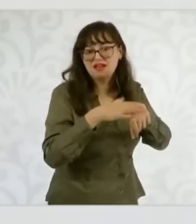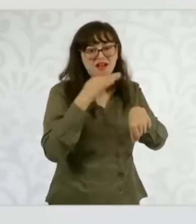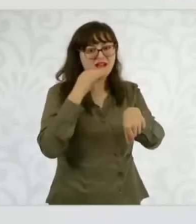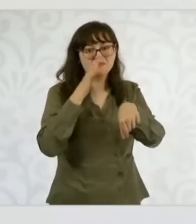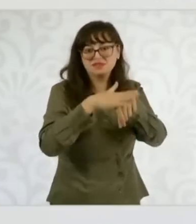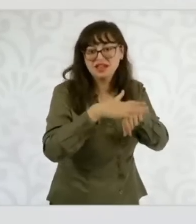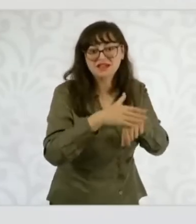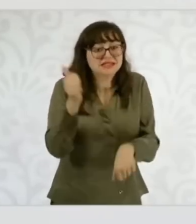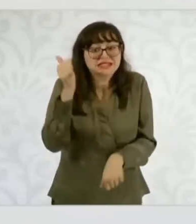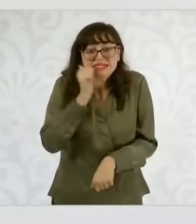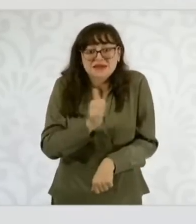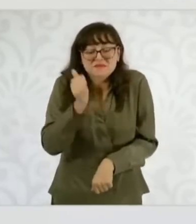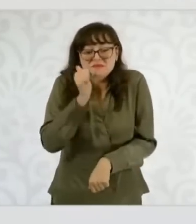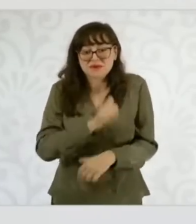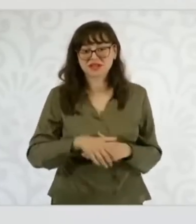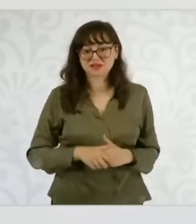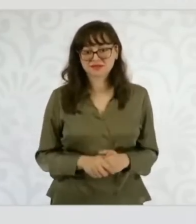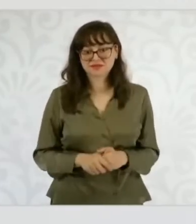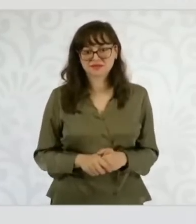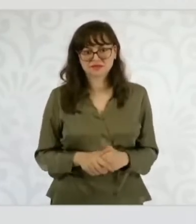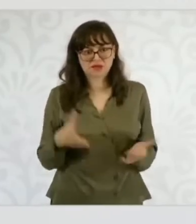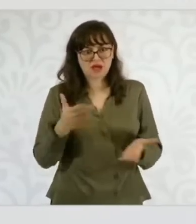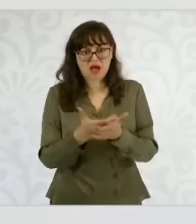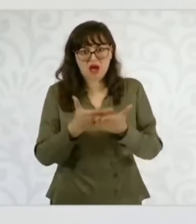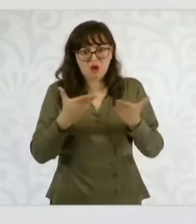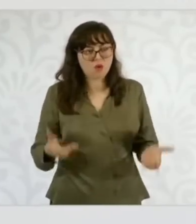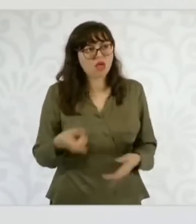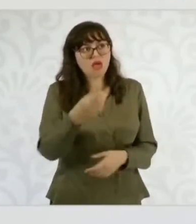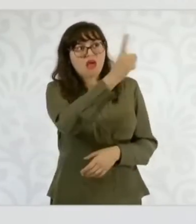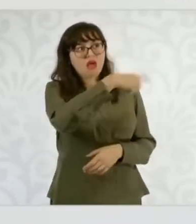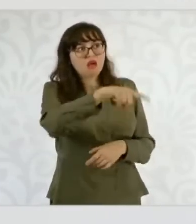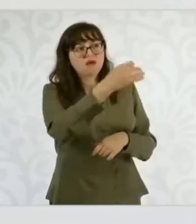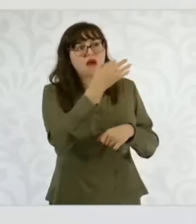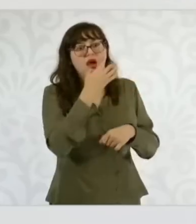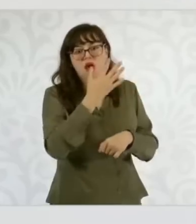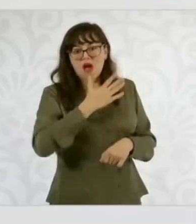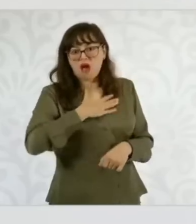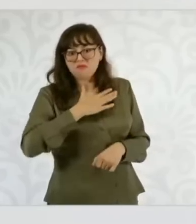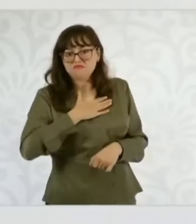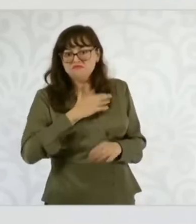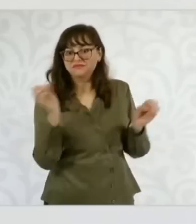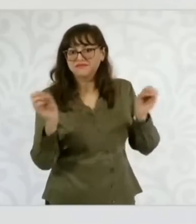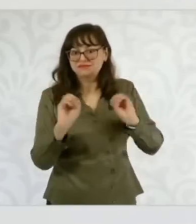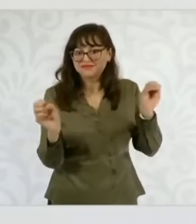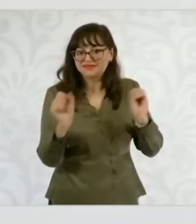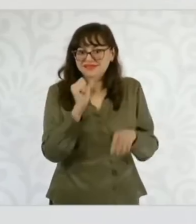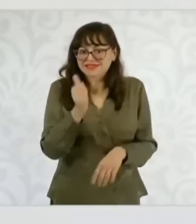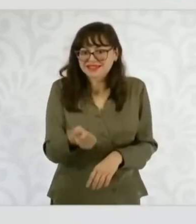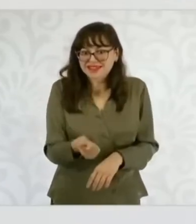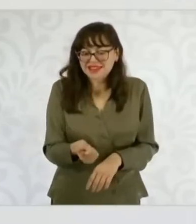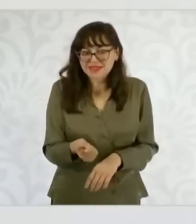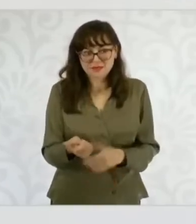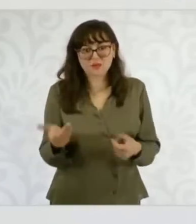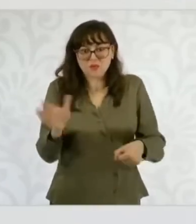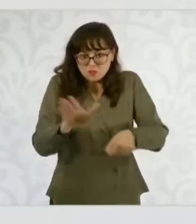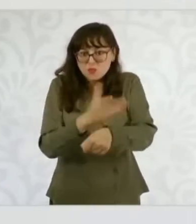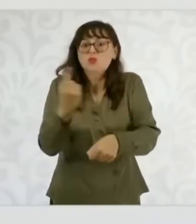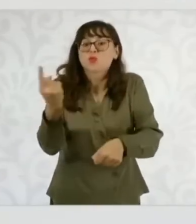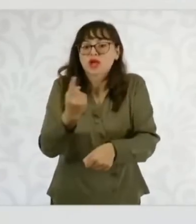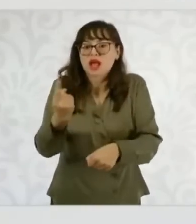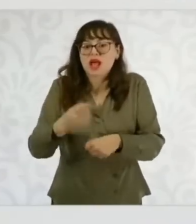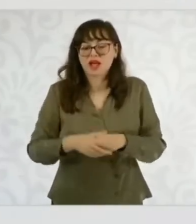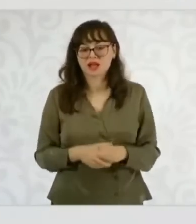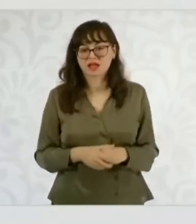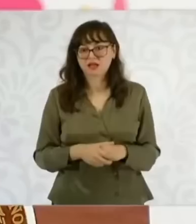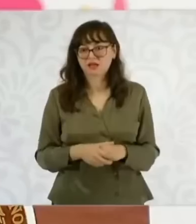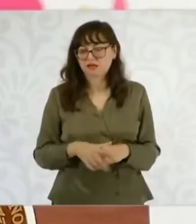Justicia? ¿Por qué no se hizo saber al Gobierno de México, a la Secretaría de Seguridad,